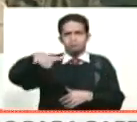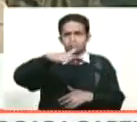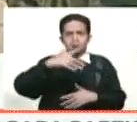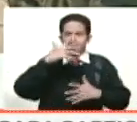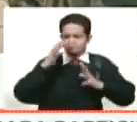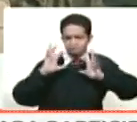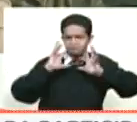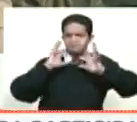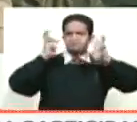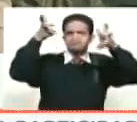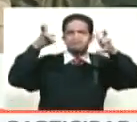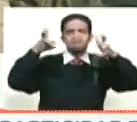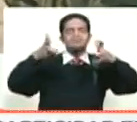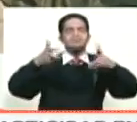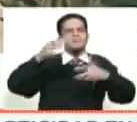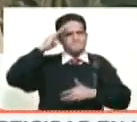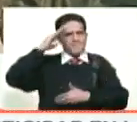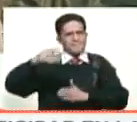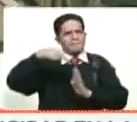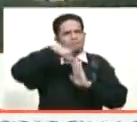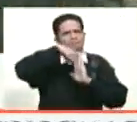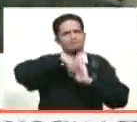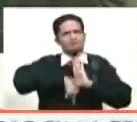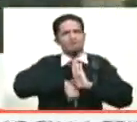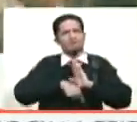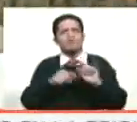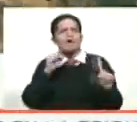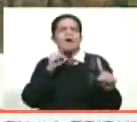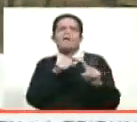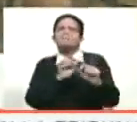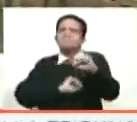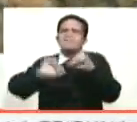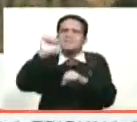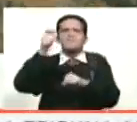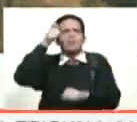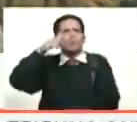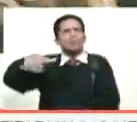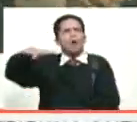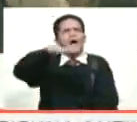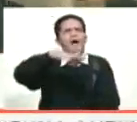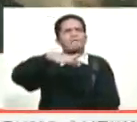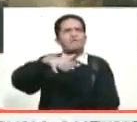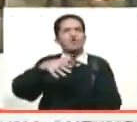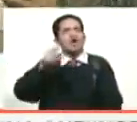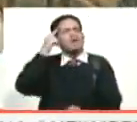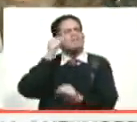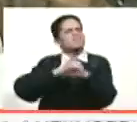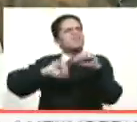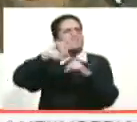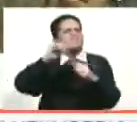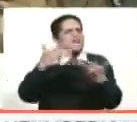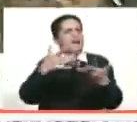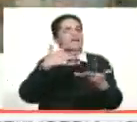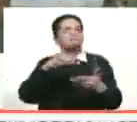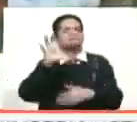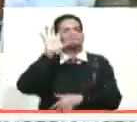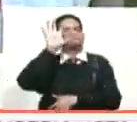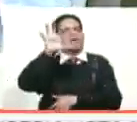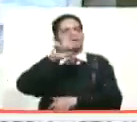la rebelión militar profunda para defender al pueblo, para defender el concepto de patria.